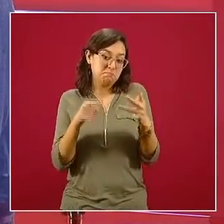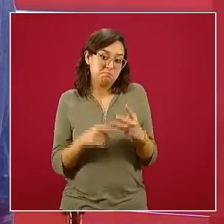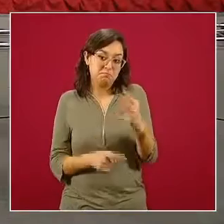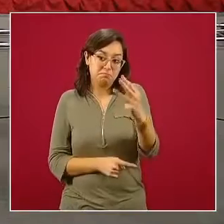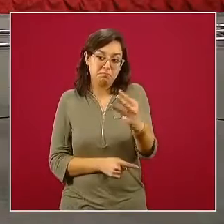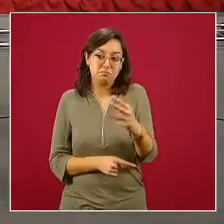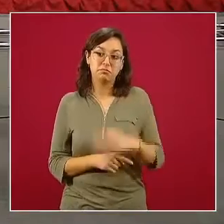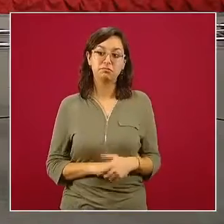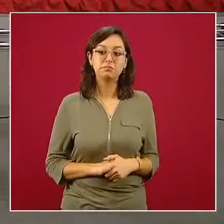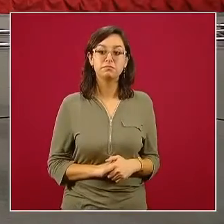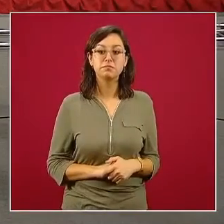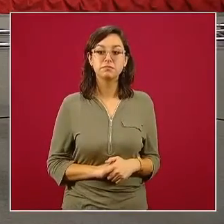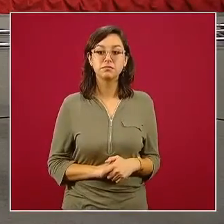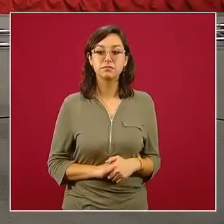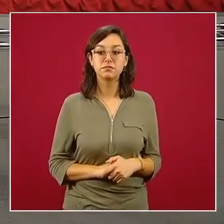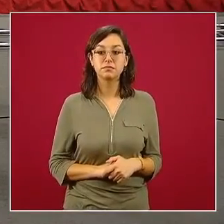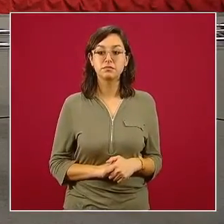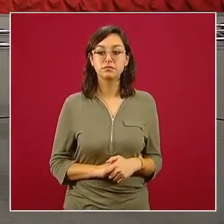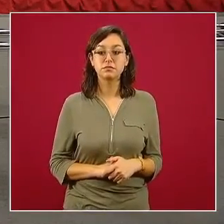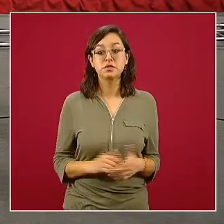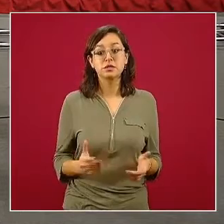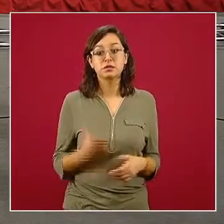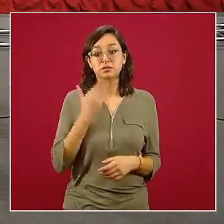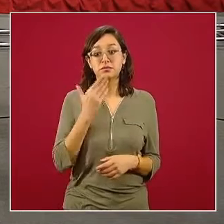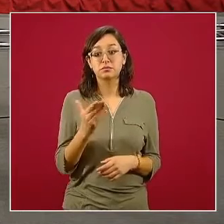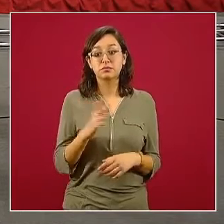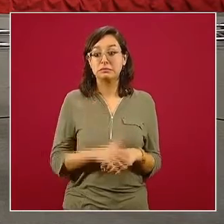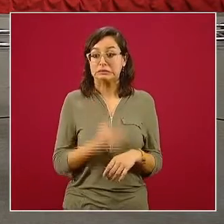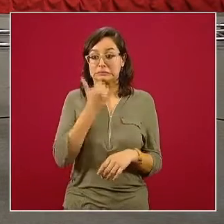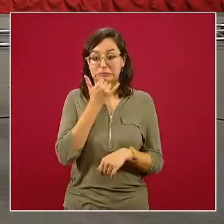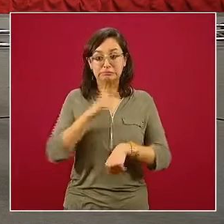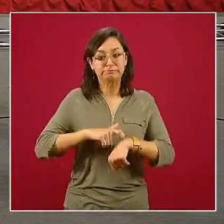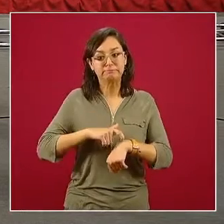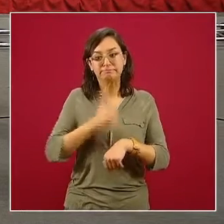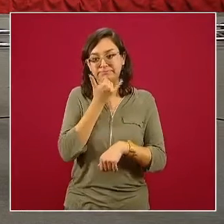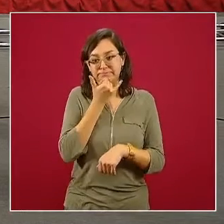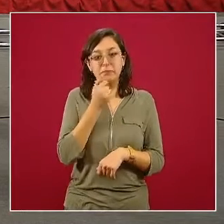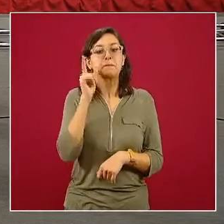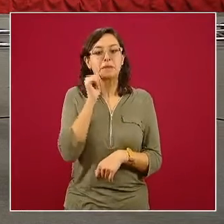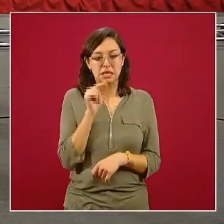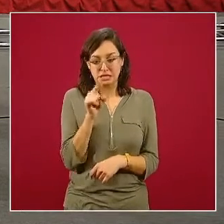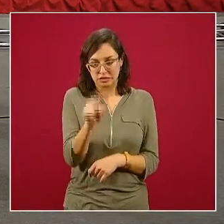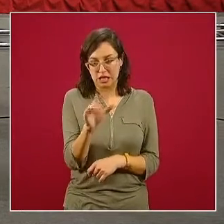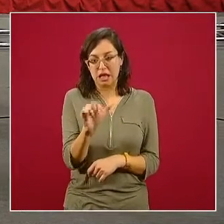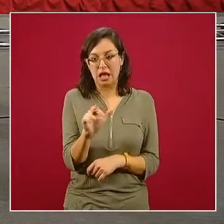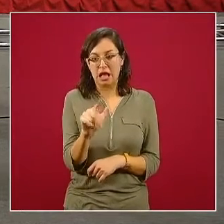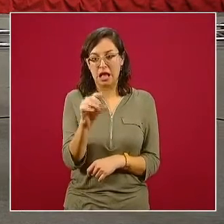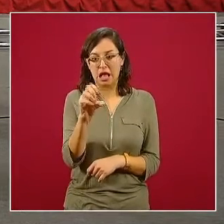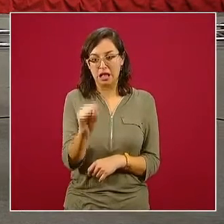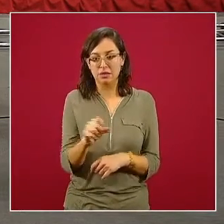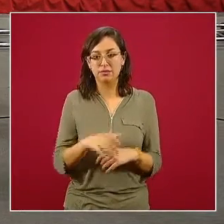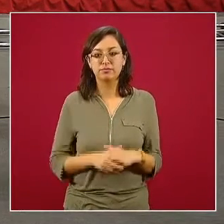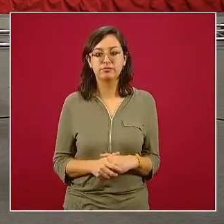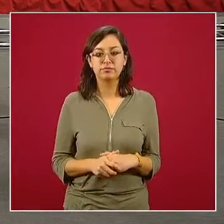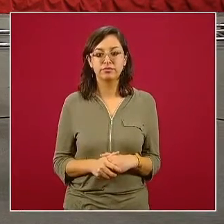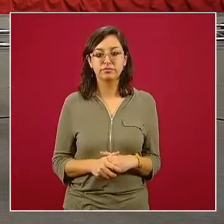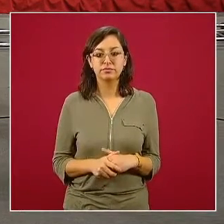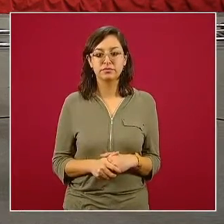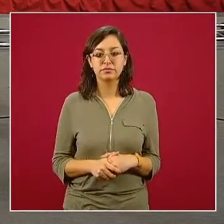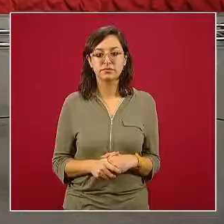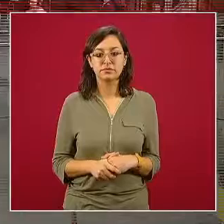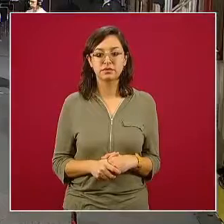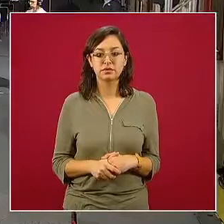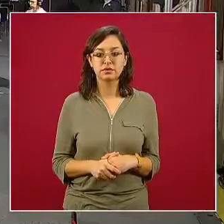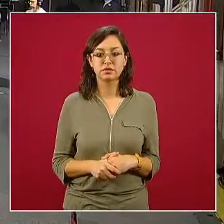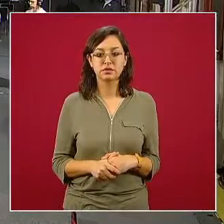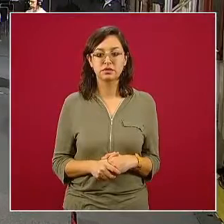considerados. Muy bien, pues creo que... no, ya no nos da tiempo, Carlos. Usted empieza mañana. Nada más rápido, mañana reven los municipios,